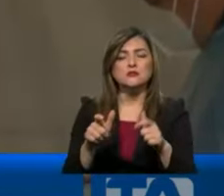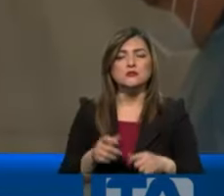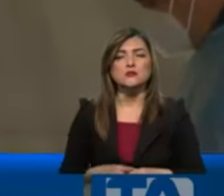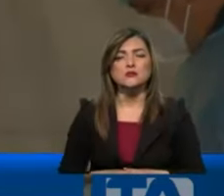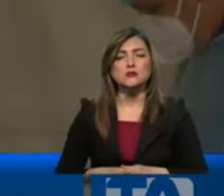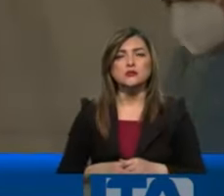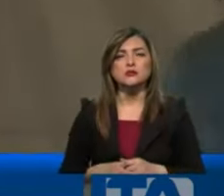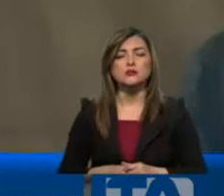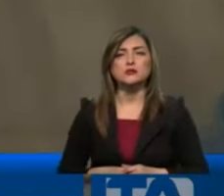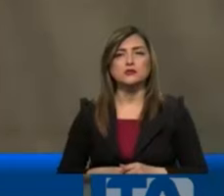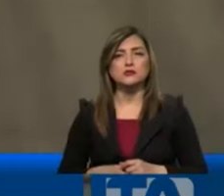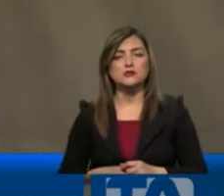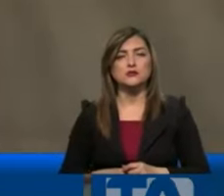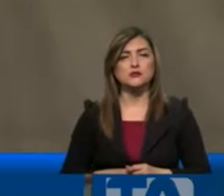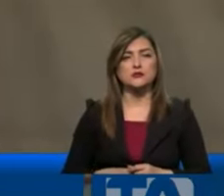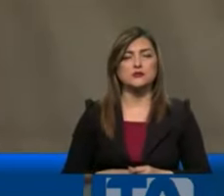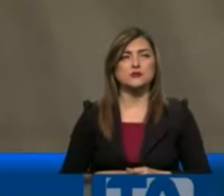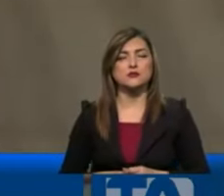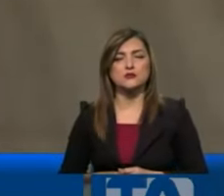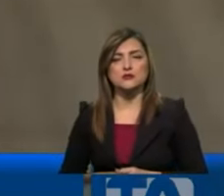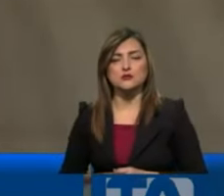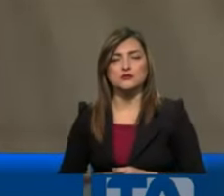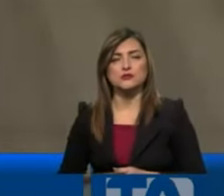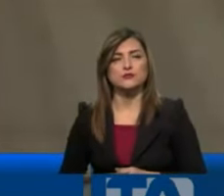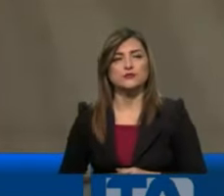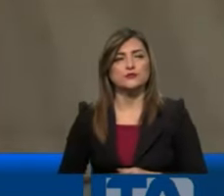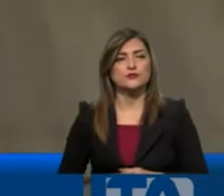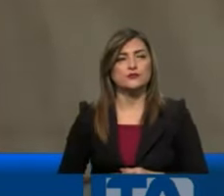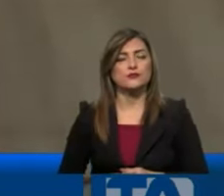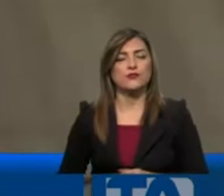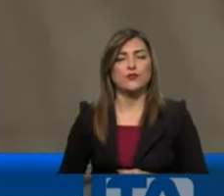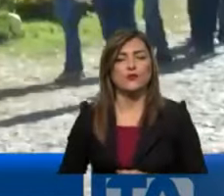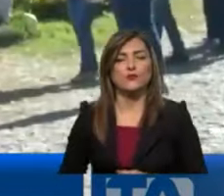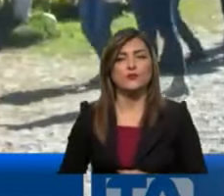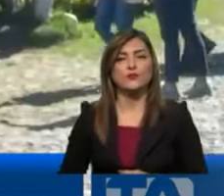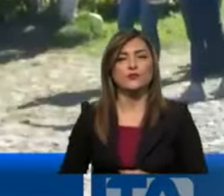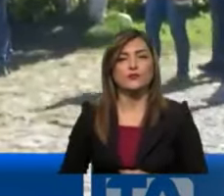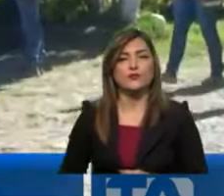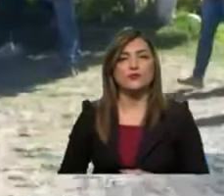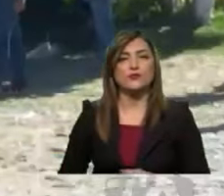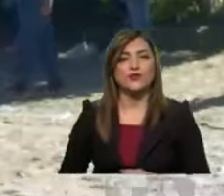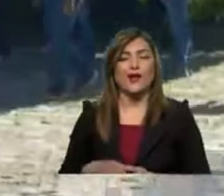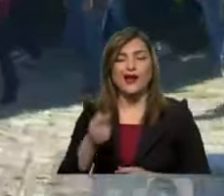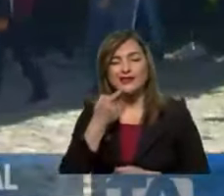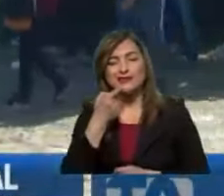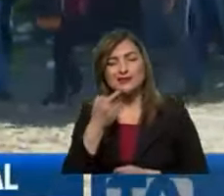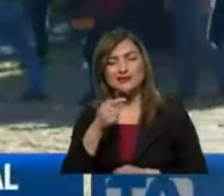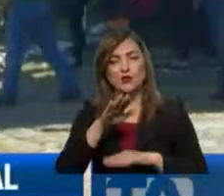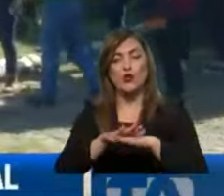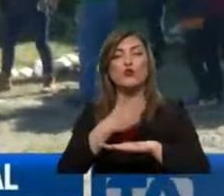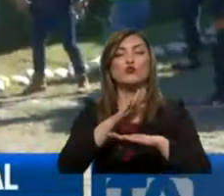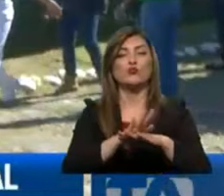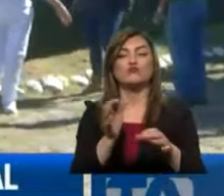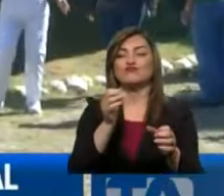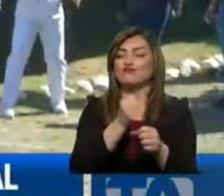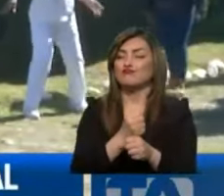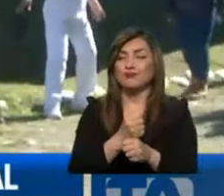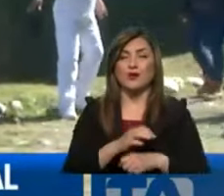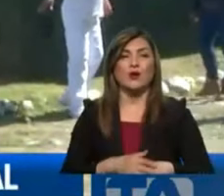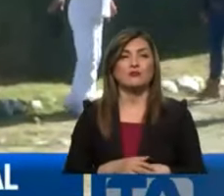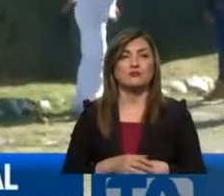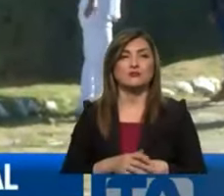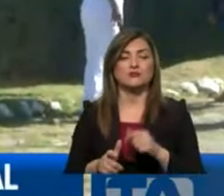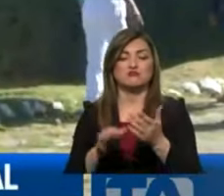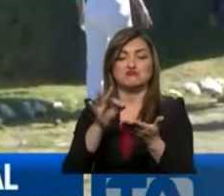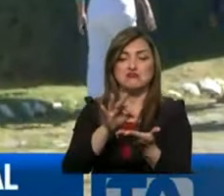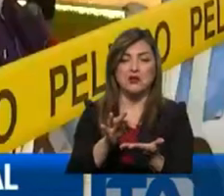necesita inocular al resto de la población rural, pues obviamente esa es nuestra disposición. Martínez sostiene que en las convocatorias que han realizado, el nivel